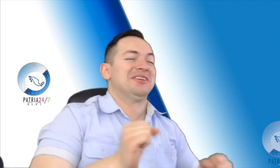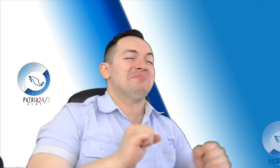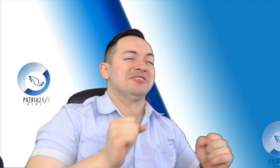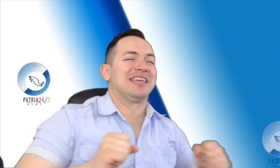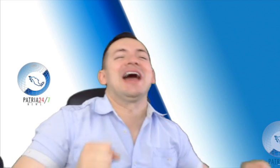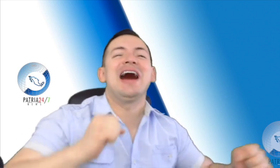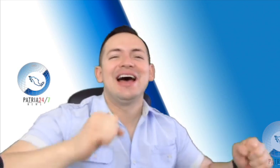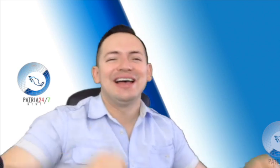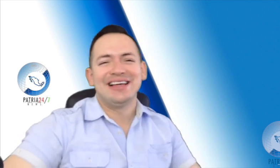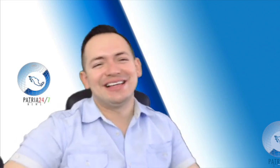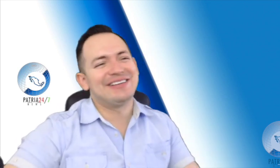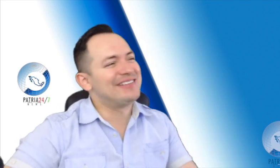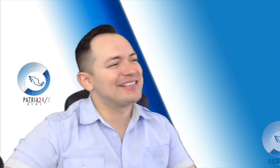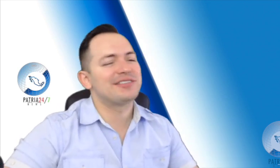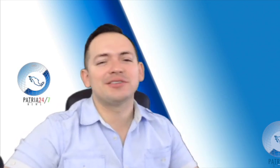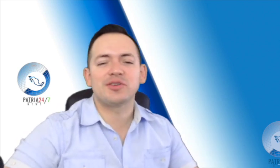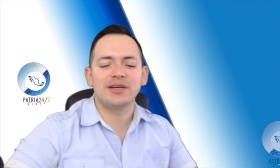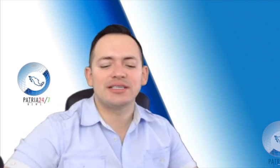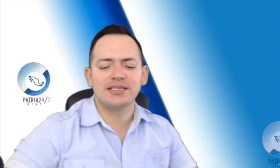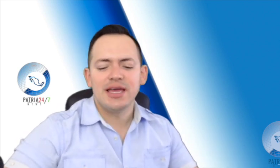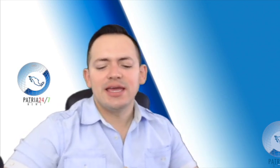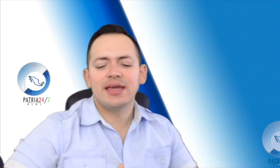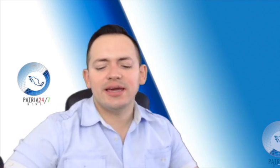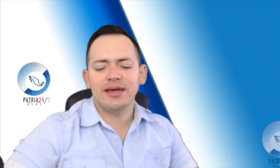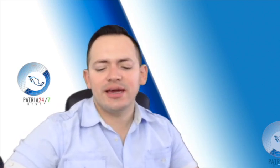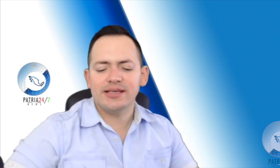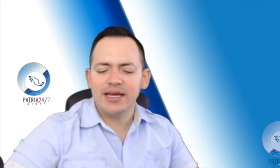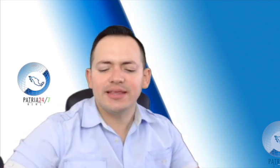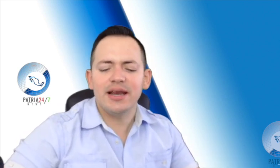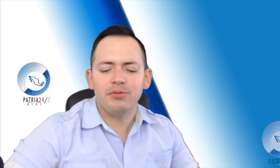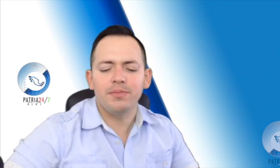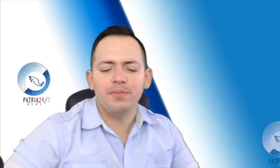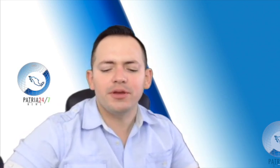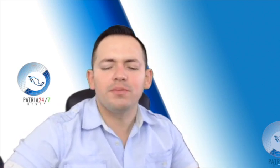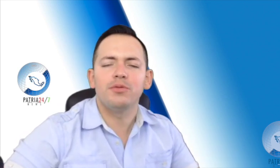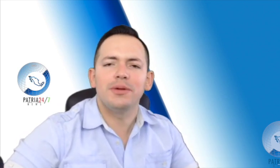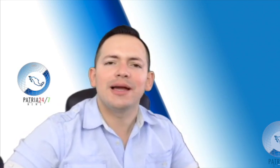tatemado, su chamusqueá, esos jueces, y que sea